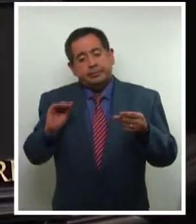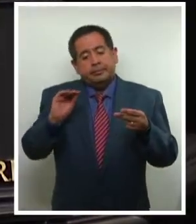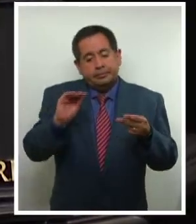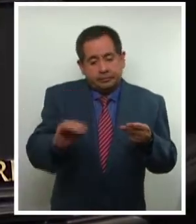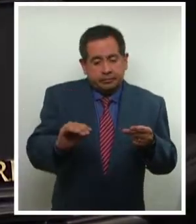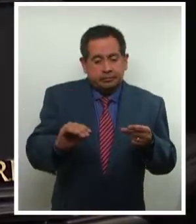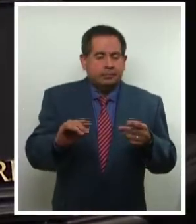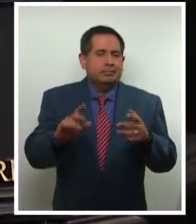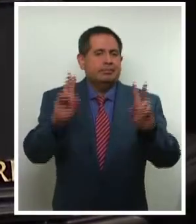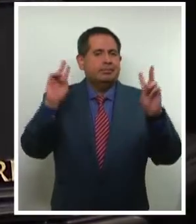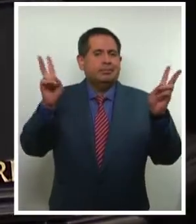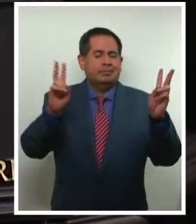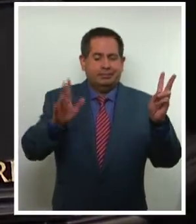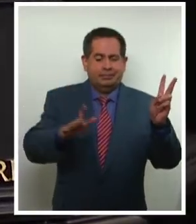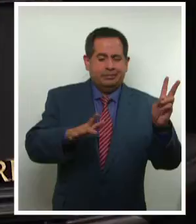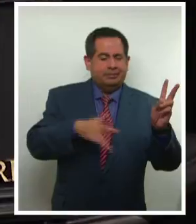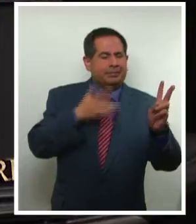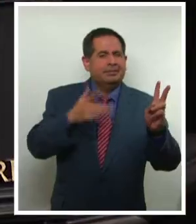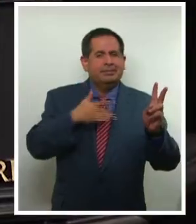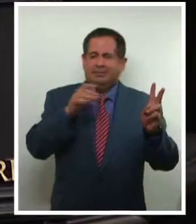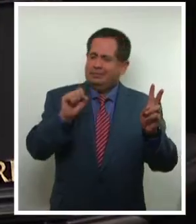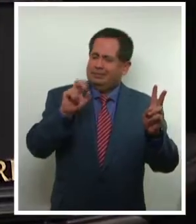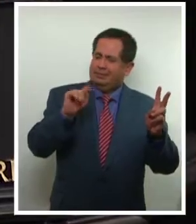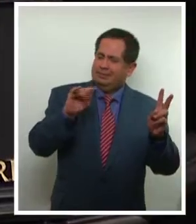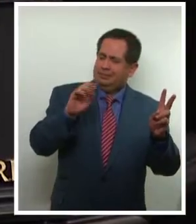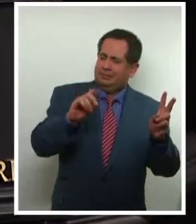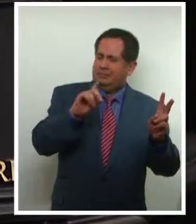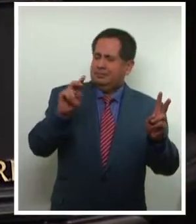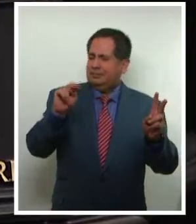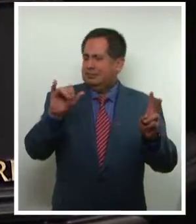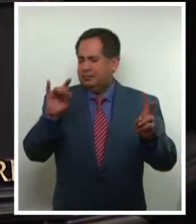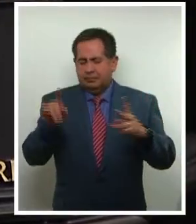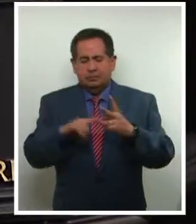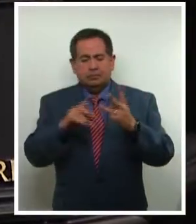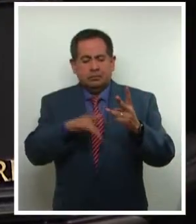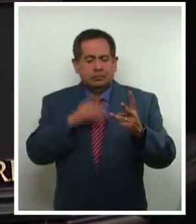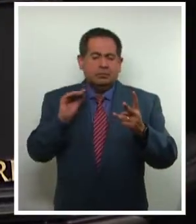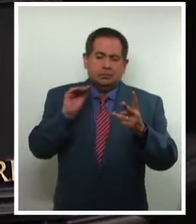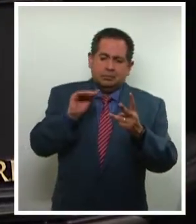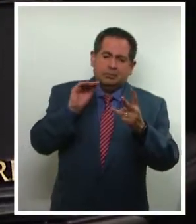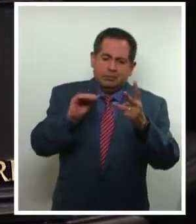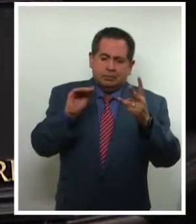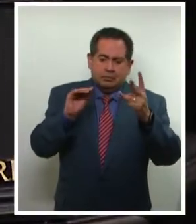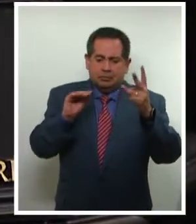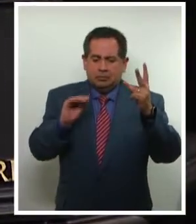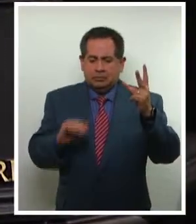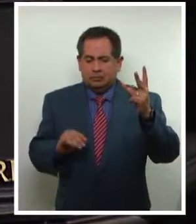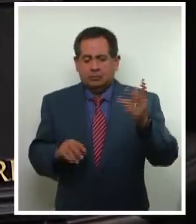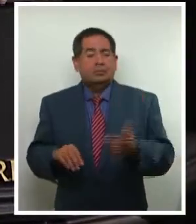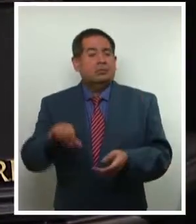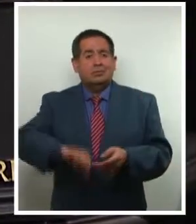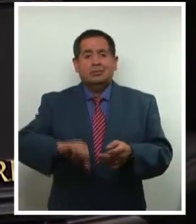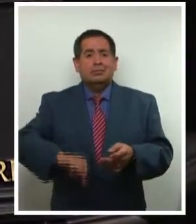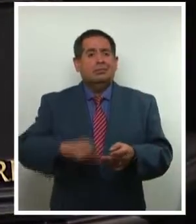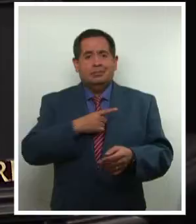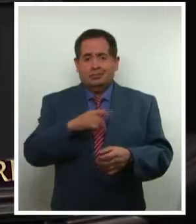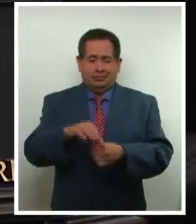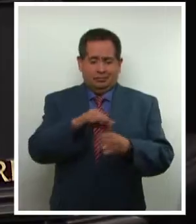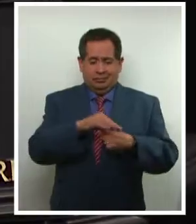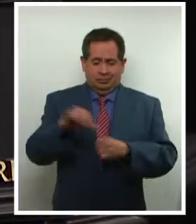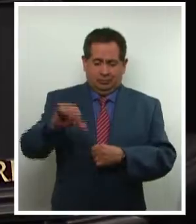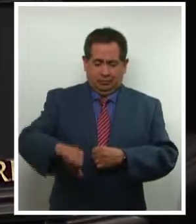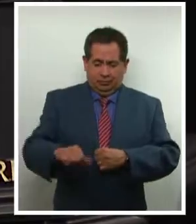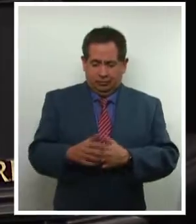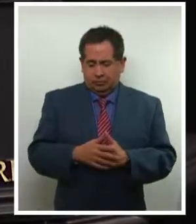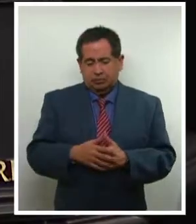de la nación, si además hay que añadir, pues no vamos a terminar y lo tenemos que votar hoy. Yo les